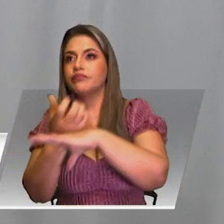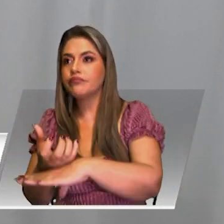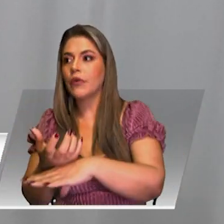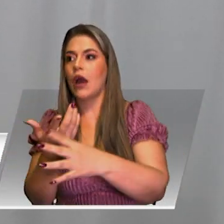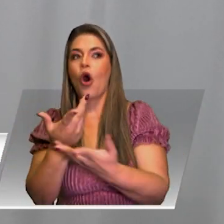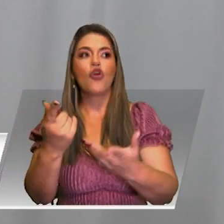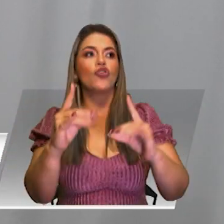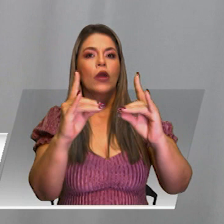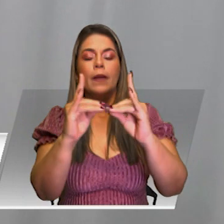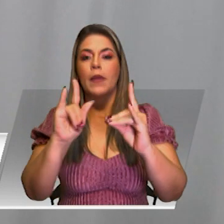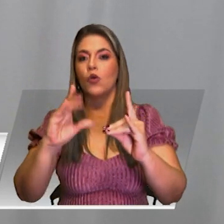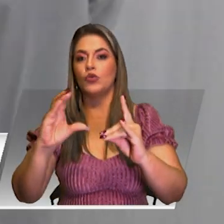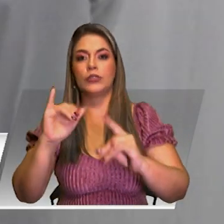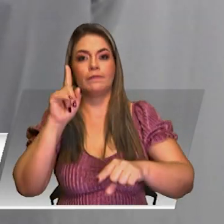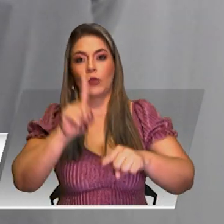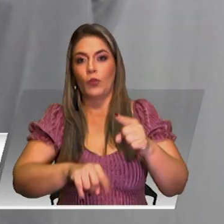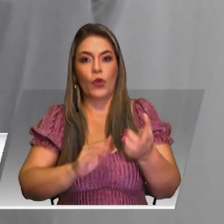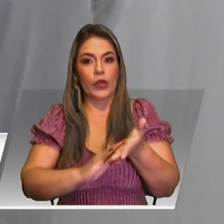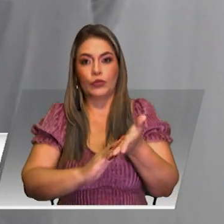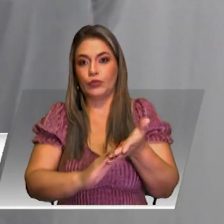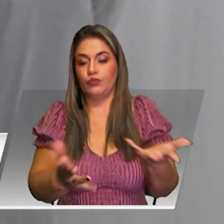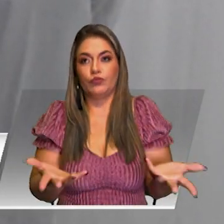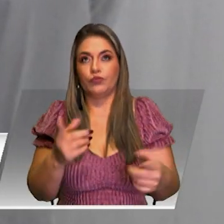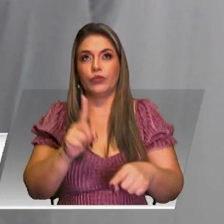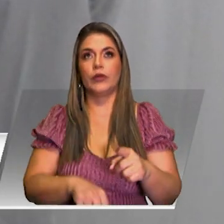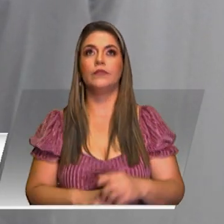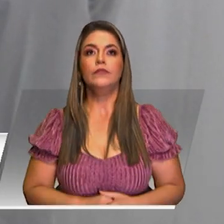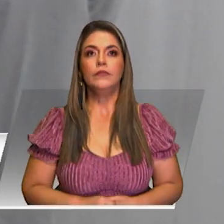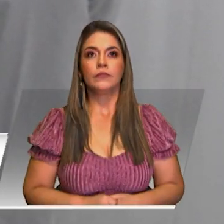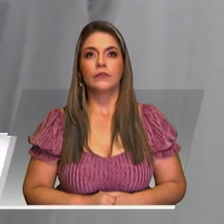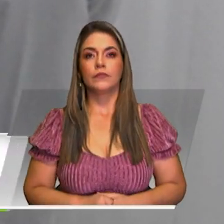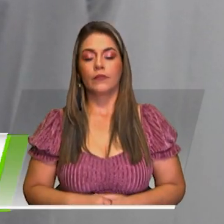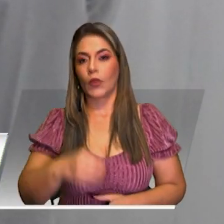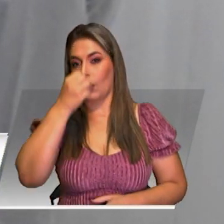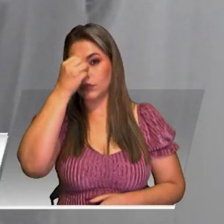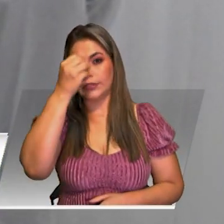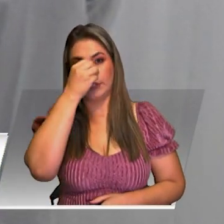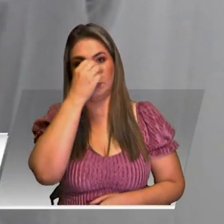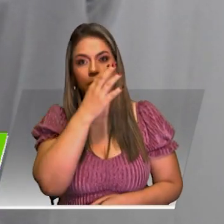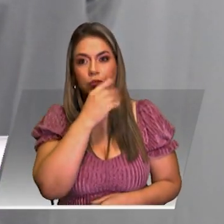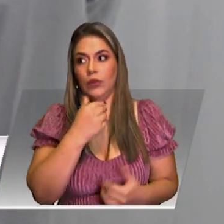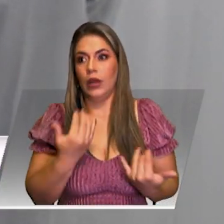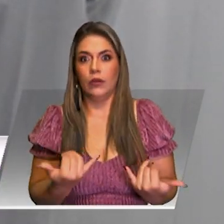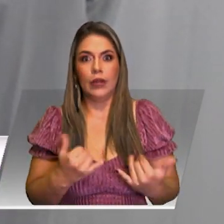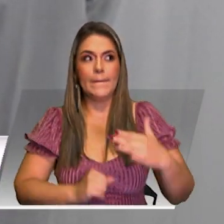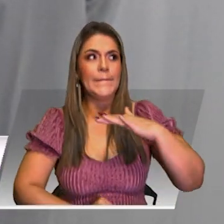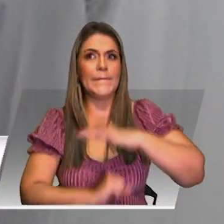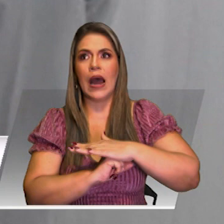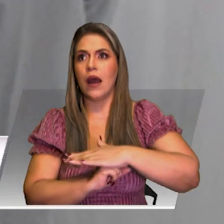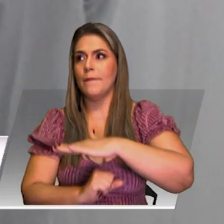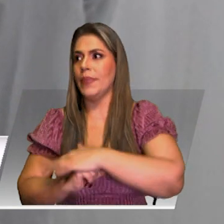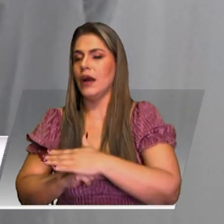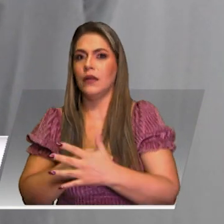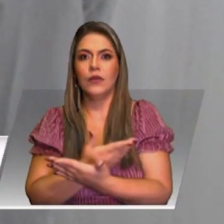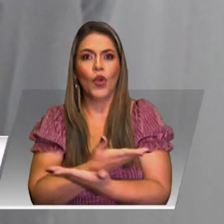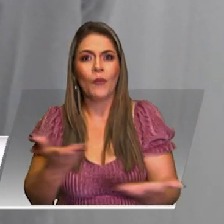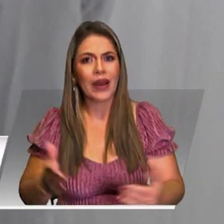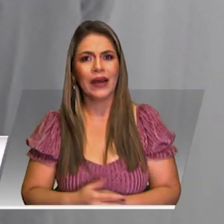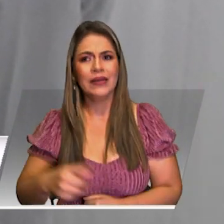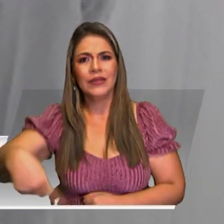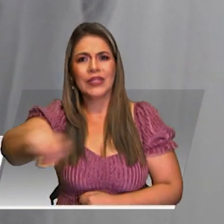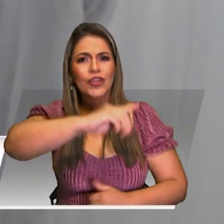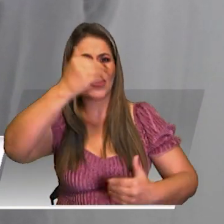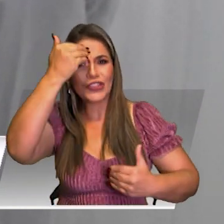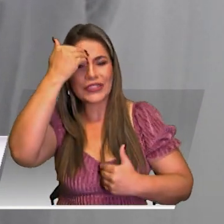podríamos hacer nada por ellos más. El oxígeno se está acabando, estamos en un tope en que no podemos más, la gente no se concientiza de